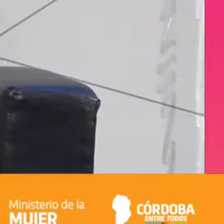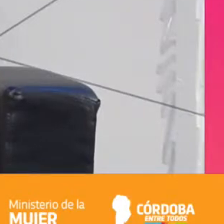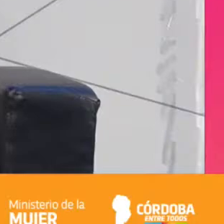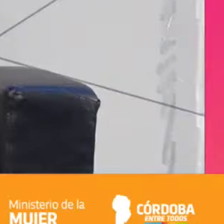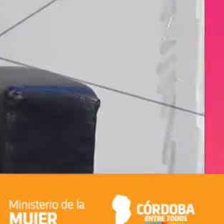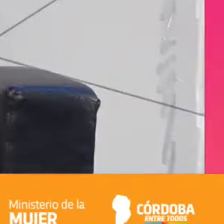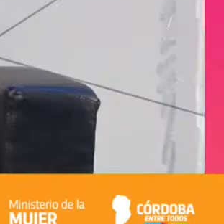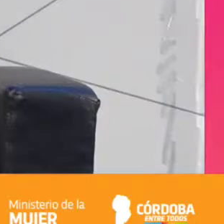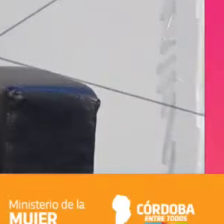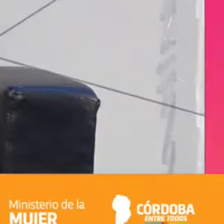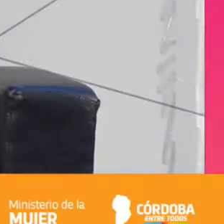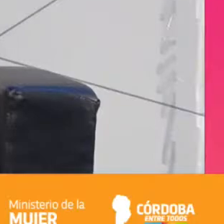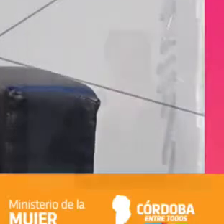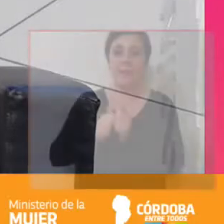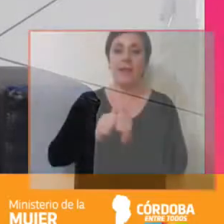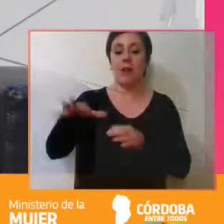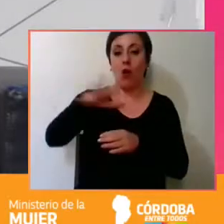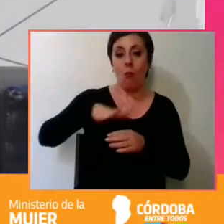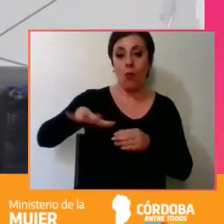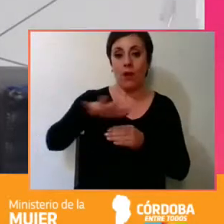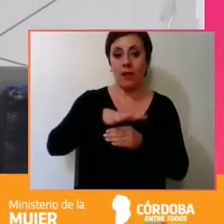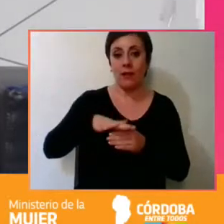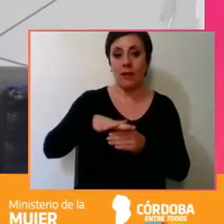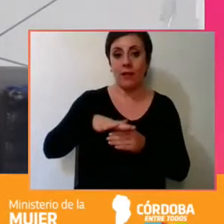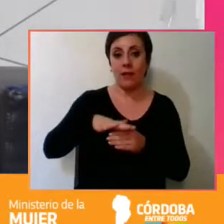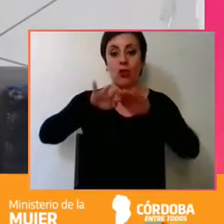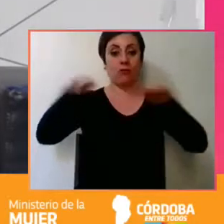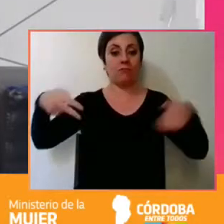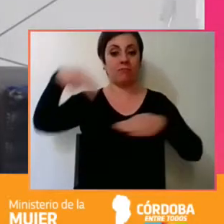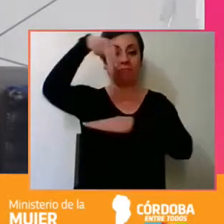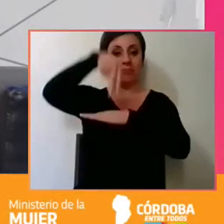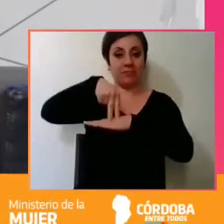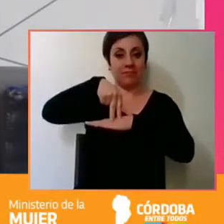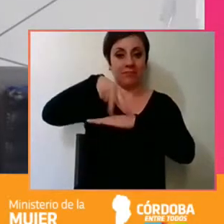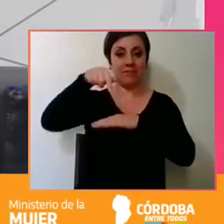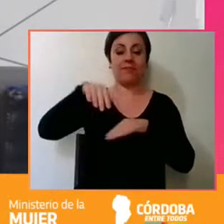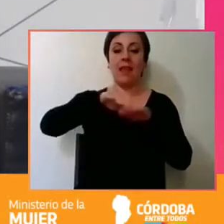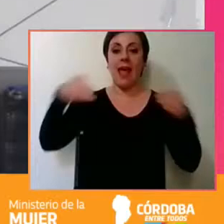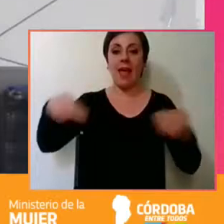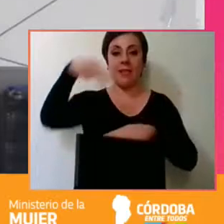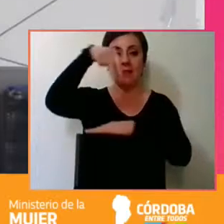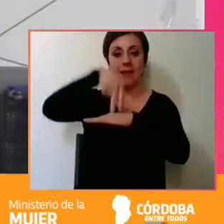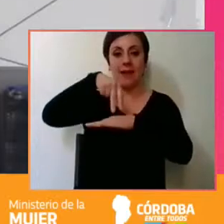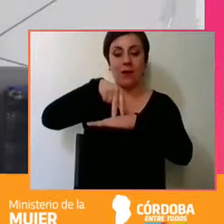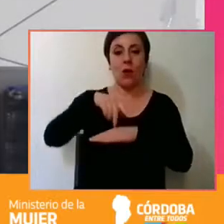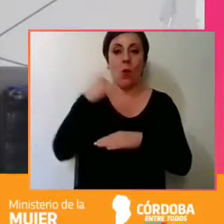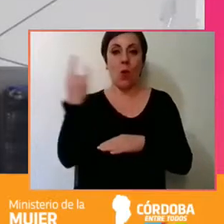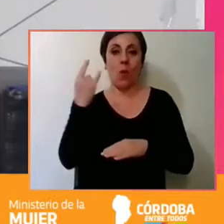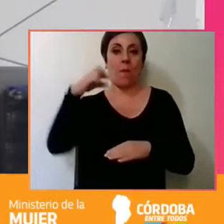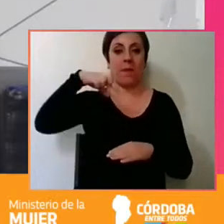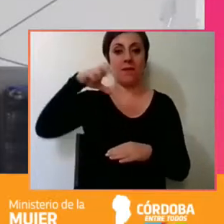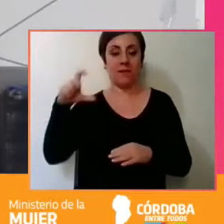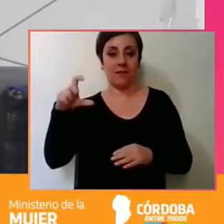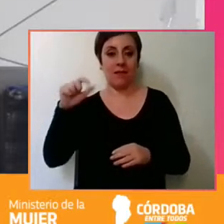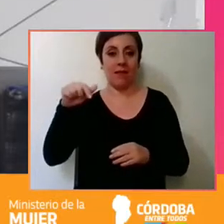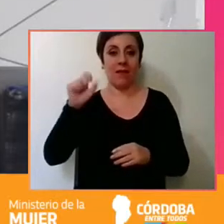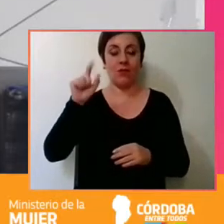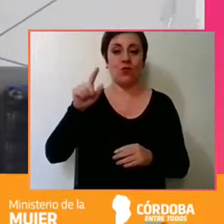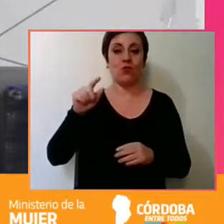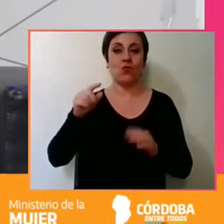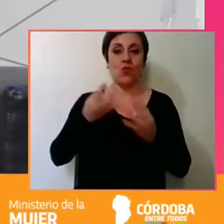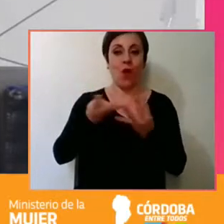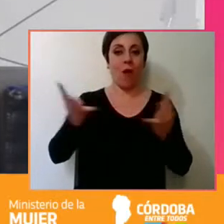Comunitarias. En esta ocasión nos ven en otro escenario, estamos en el escenario de la Universidad Provincial de Córdoba, en su auditorio.